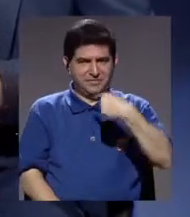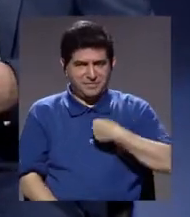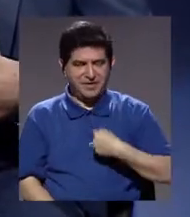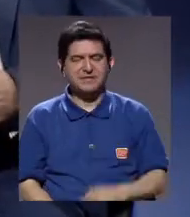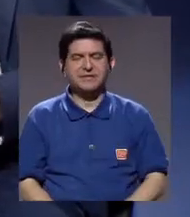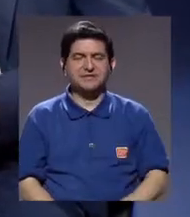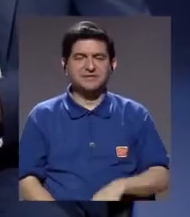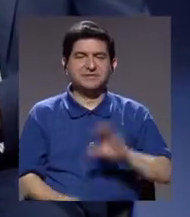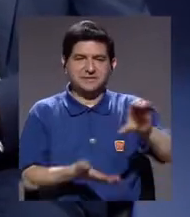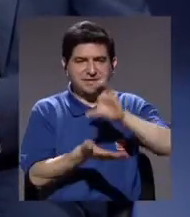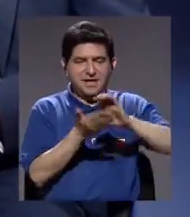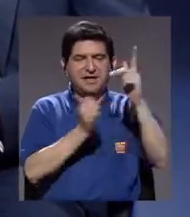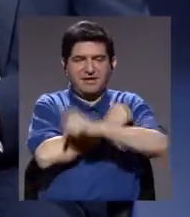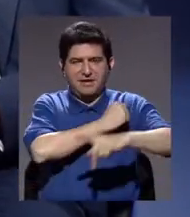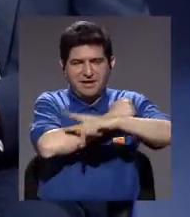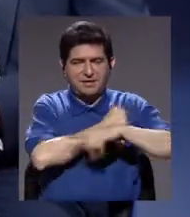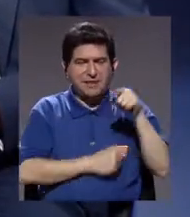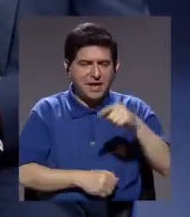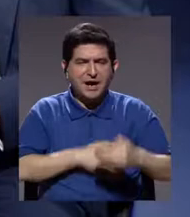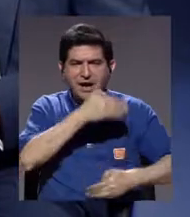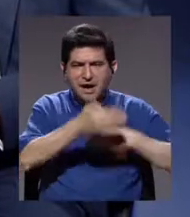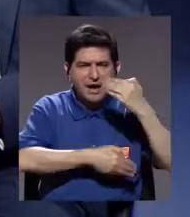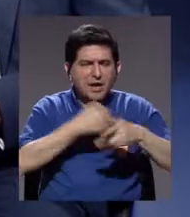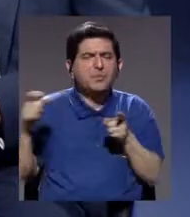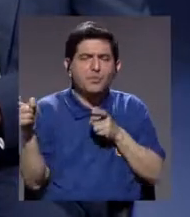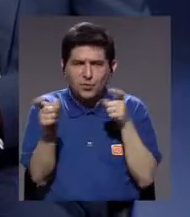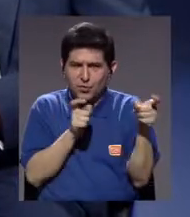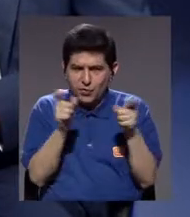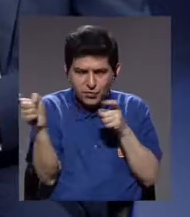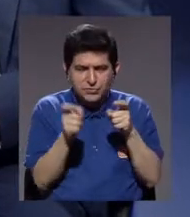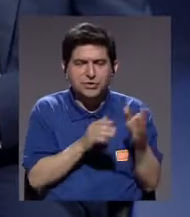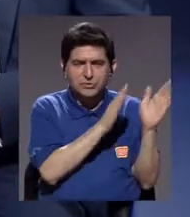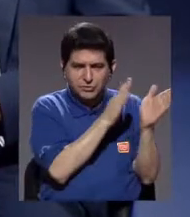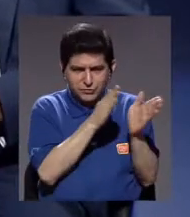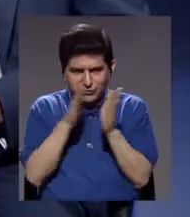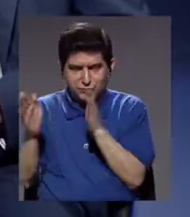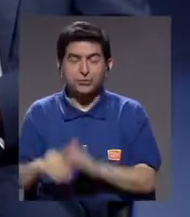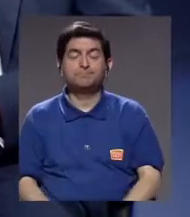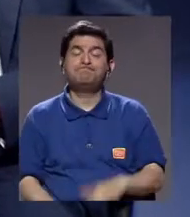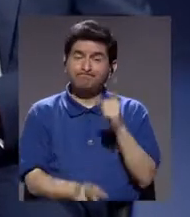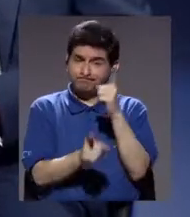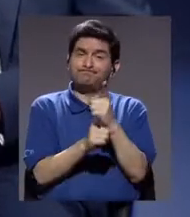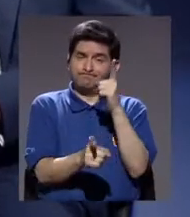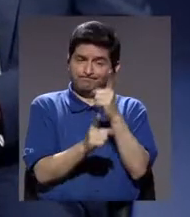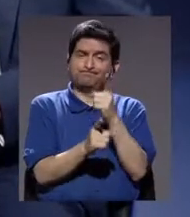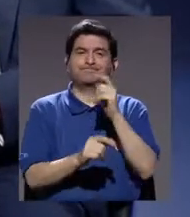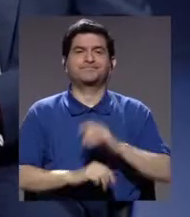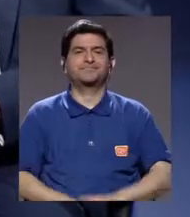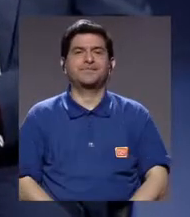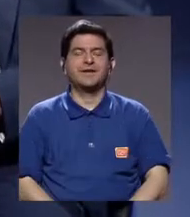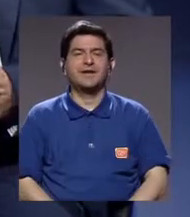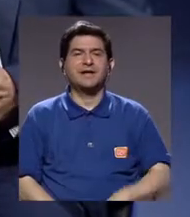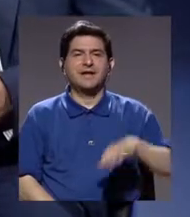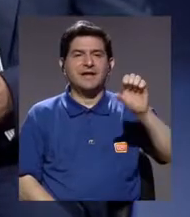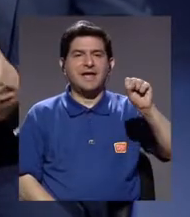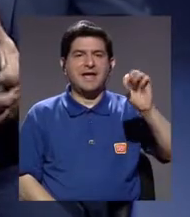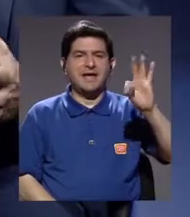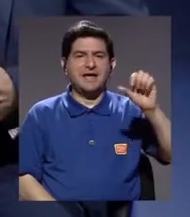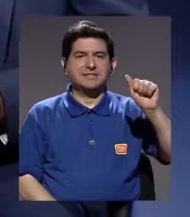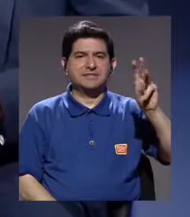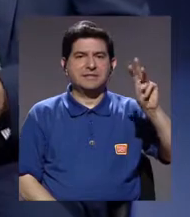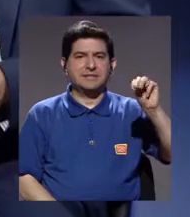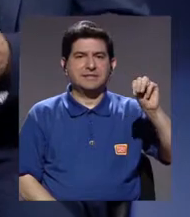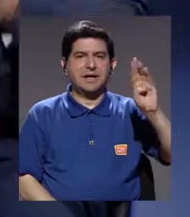es la capital del país, donde se mueve todo el proceso administrativo y organizativo. Exacto. Tiene razón. Es que Estambul realmente no solamente